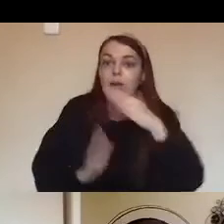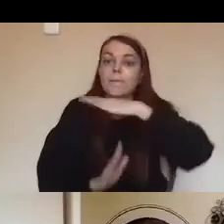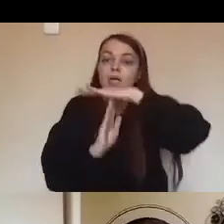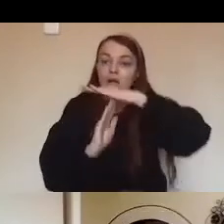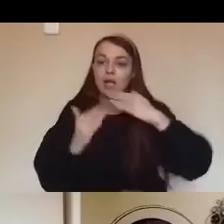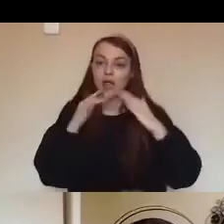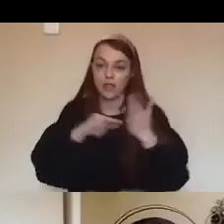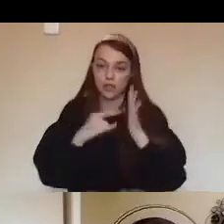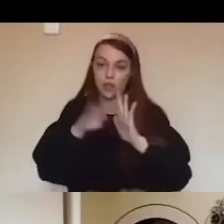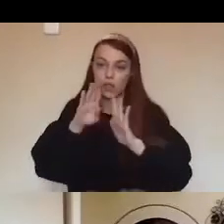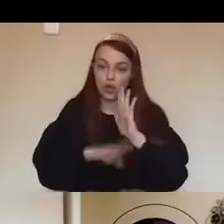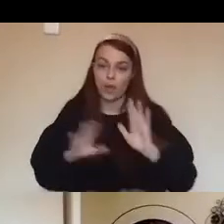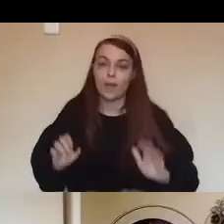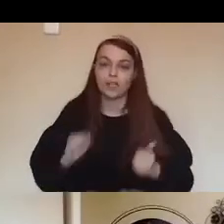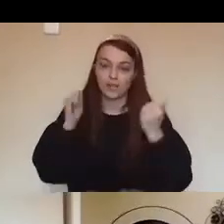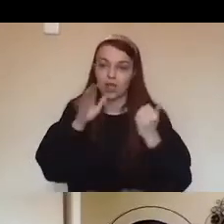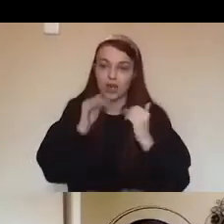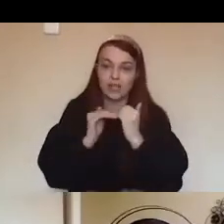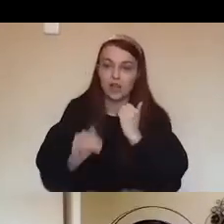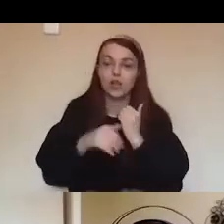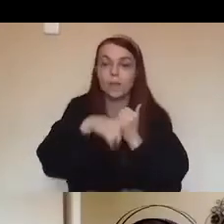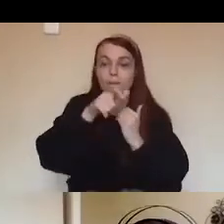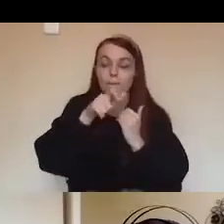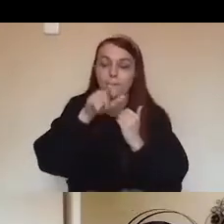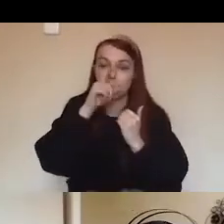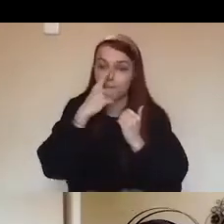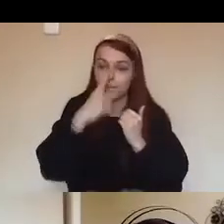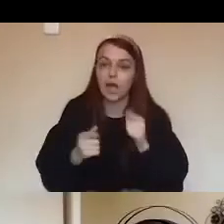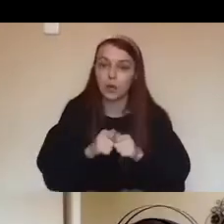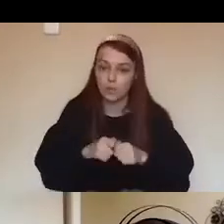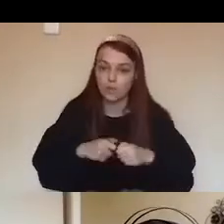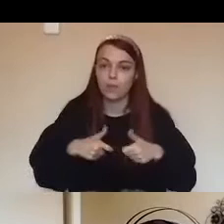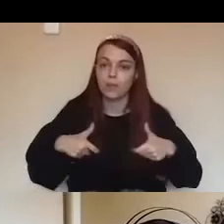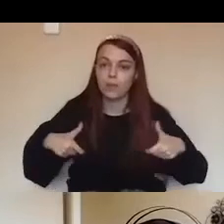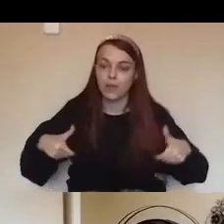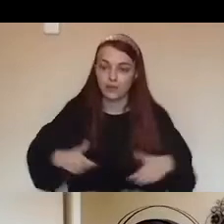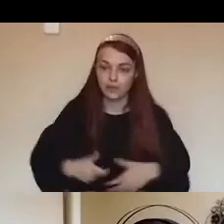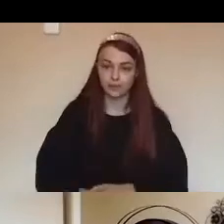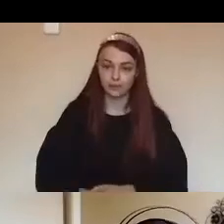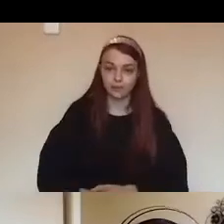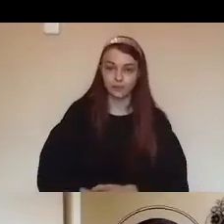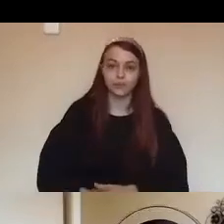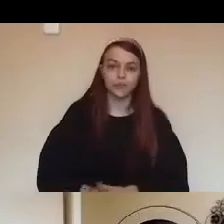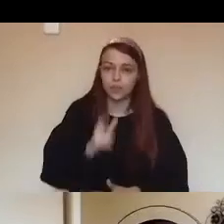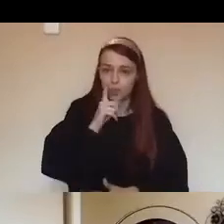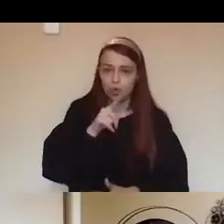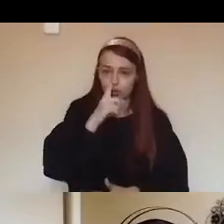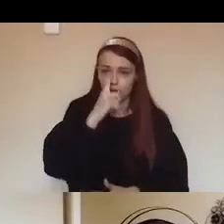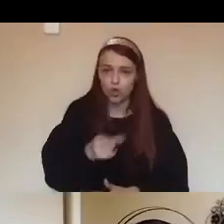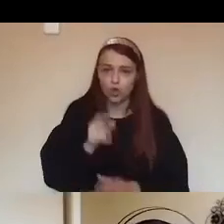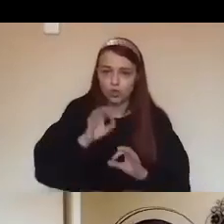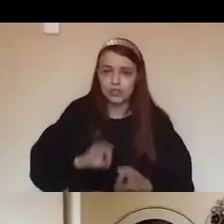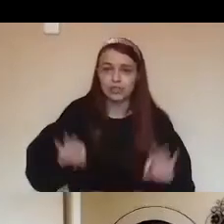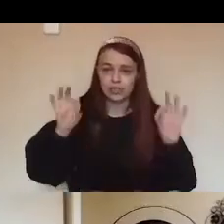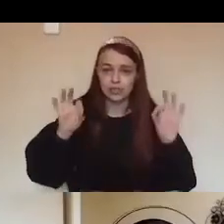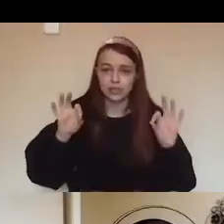poder estabilizar y hacer crecer la población de estos loros, que además son muy particulares, son los loros